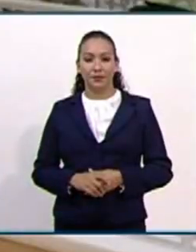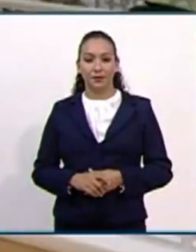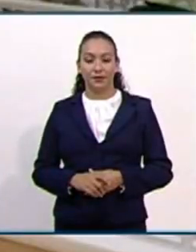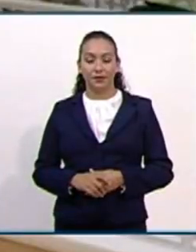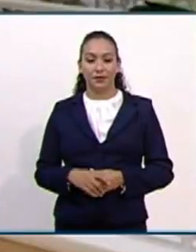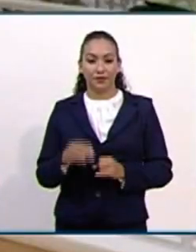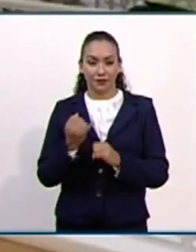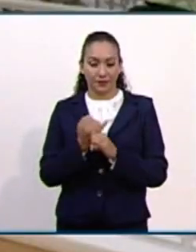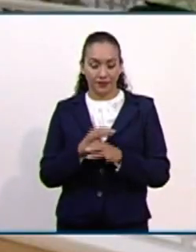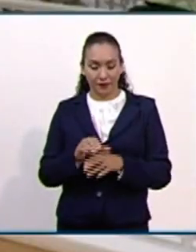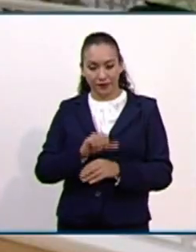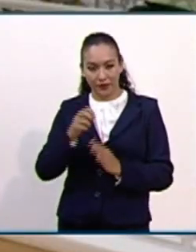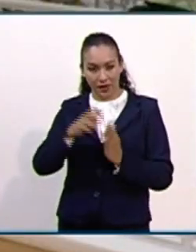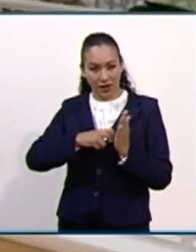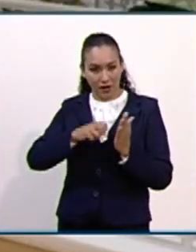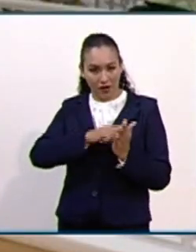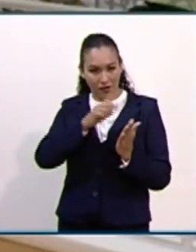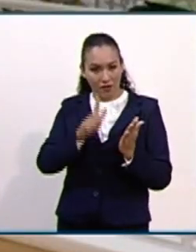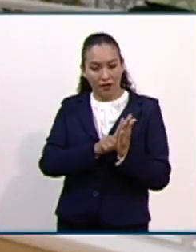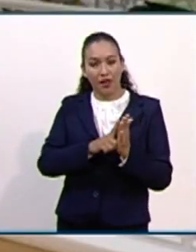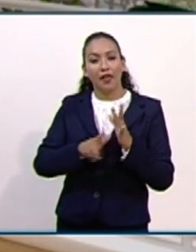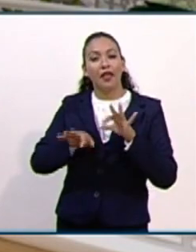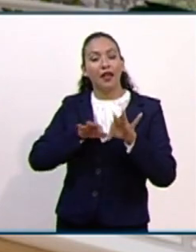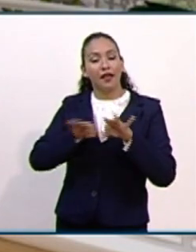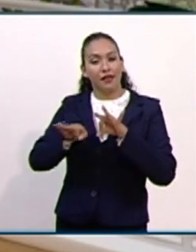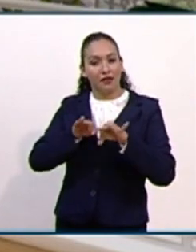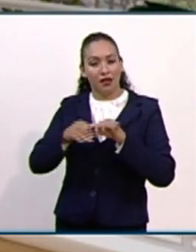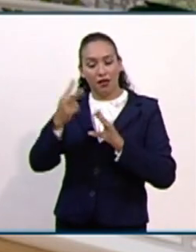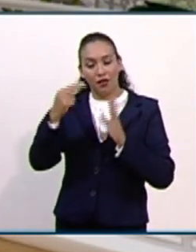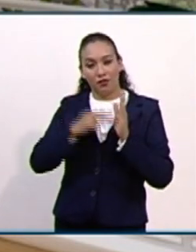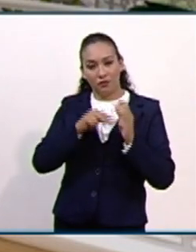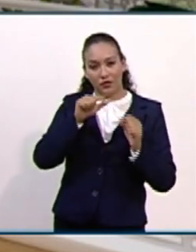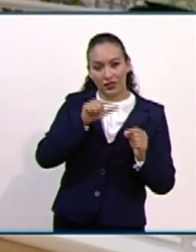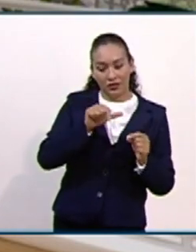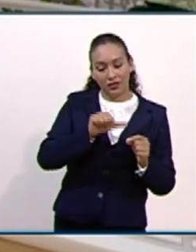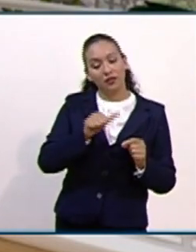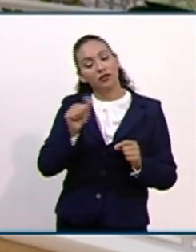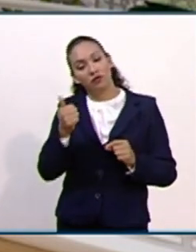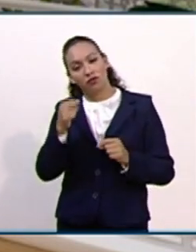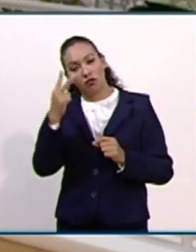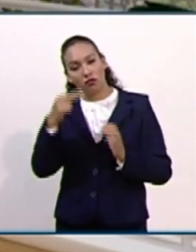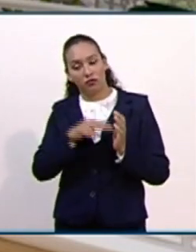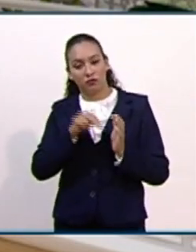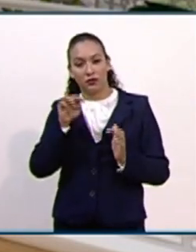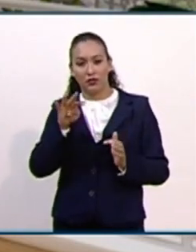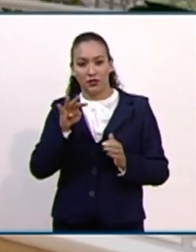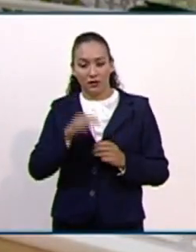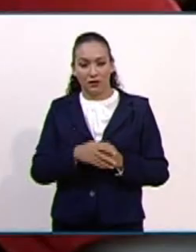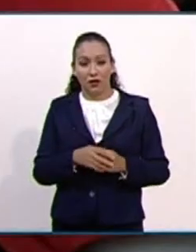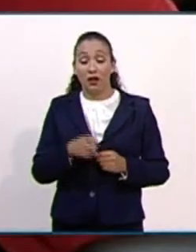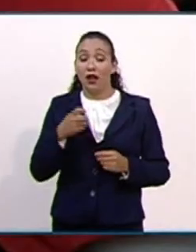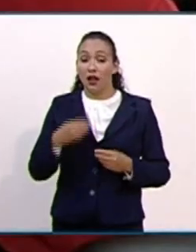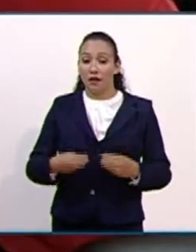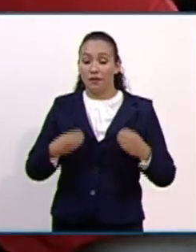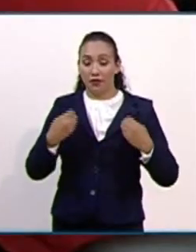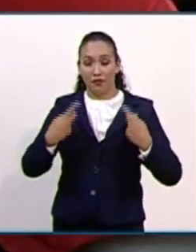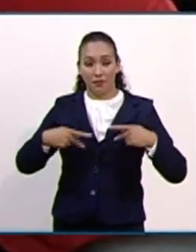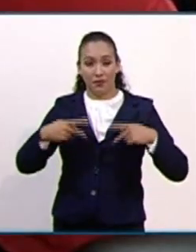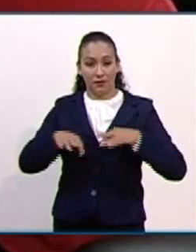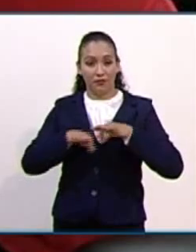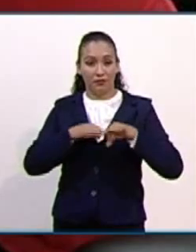En otras cosas, las reformas laborales de 2017 y 2019 modificaron radicalmente la vida de los trabajadores y